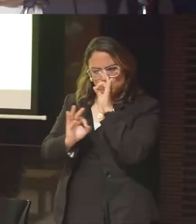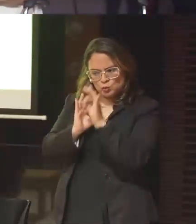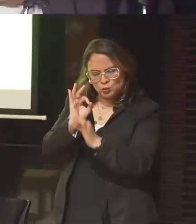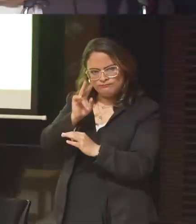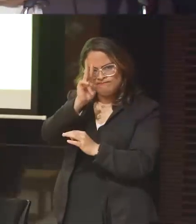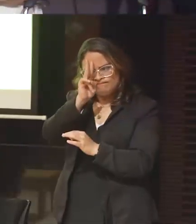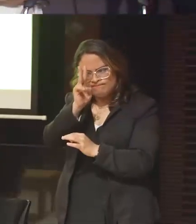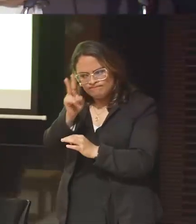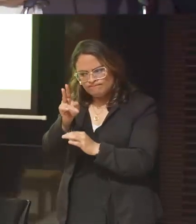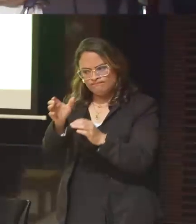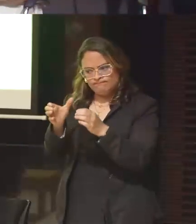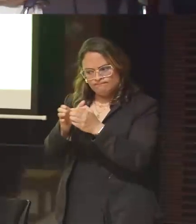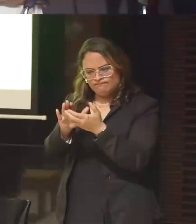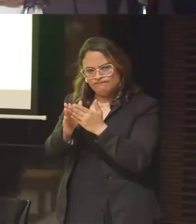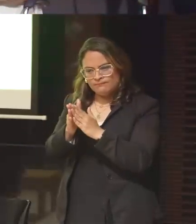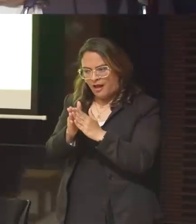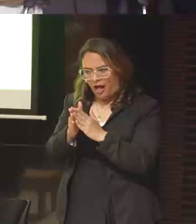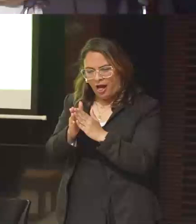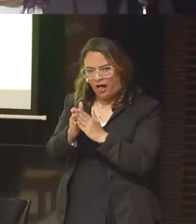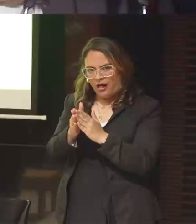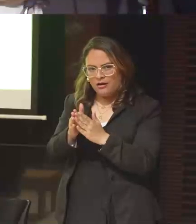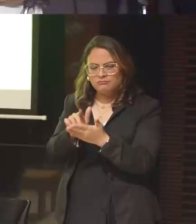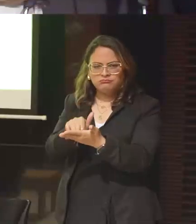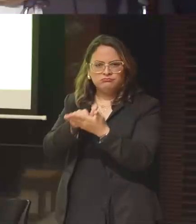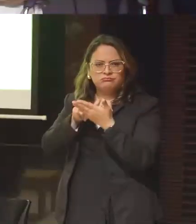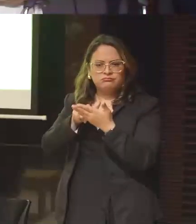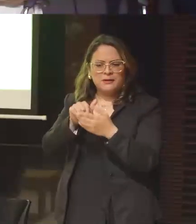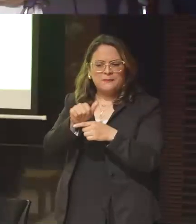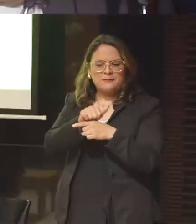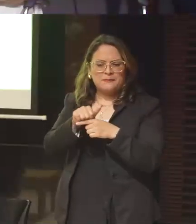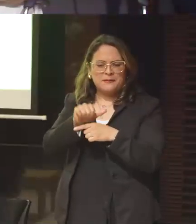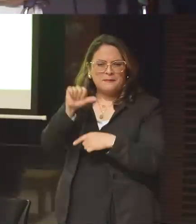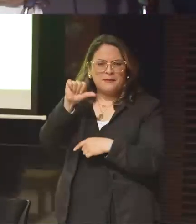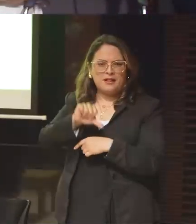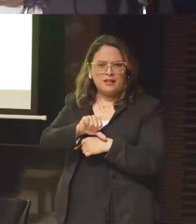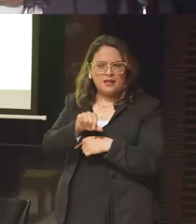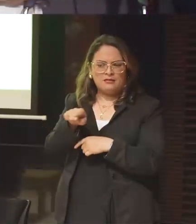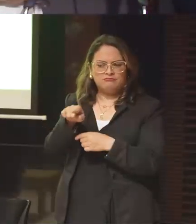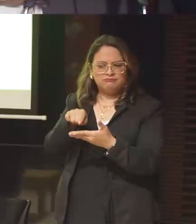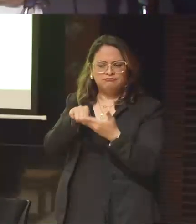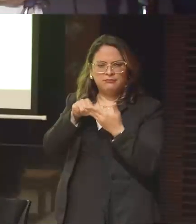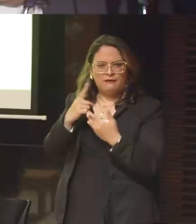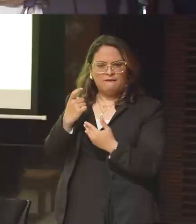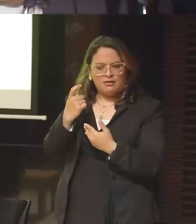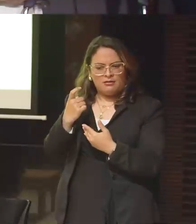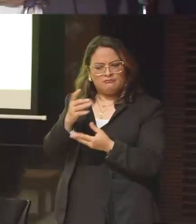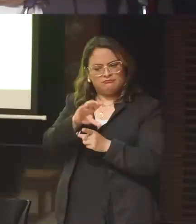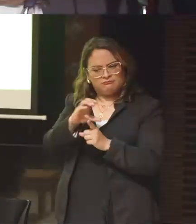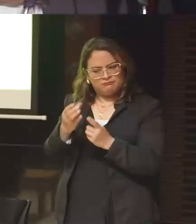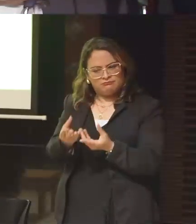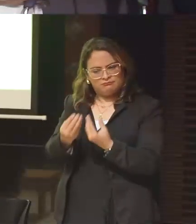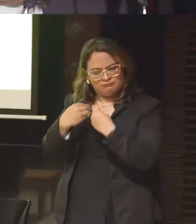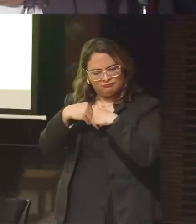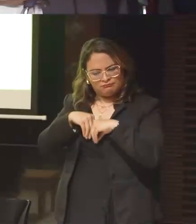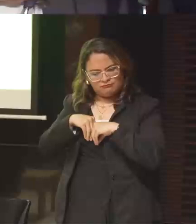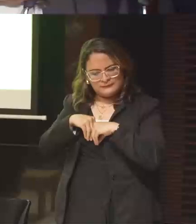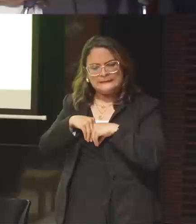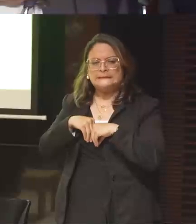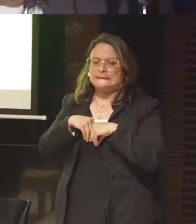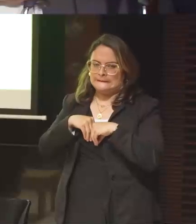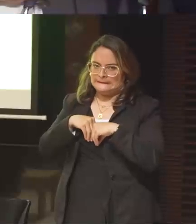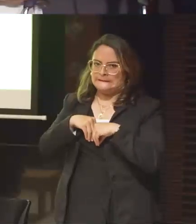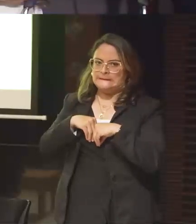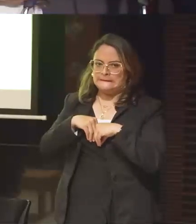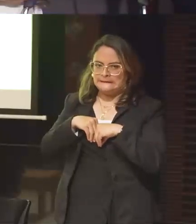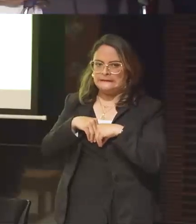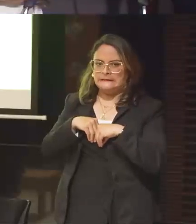colectivo, lo que genera son las prácticas derivadas de falta de cultura. Entonces, lo de la cultura me parece importante, digamos, porque como